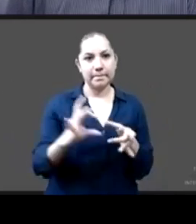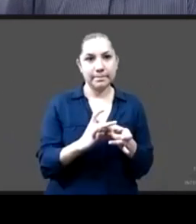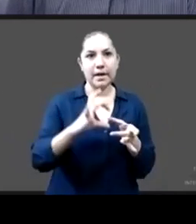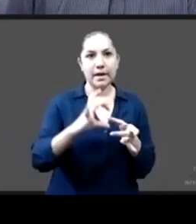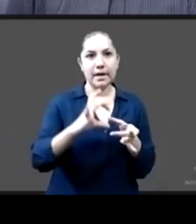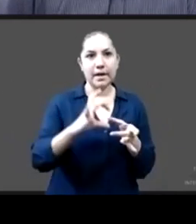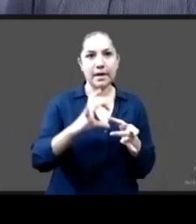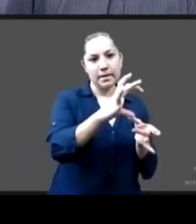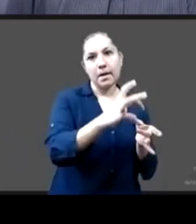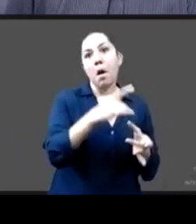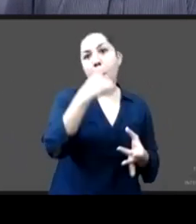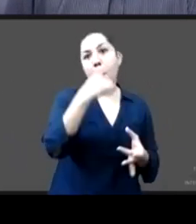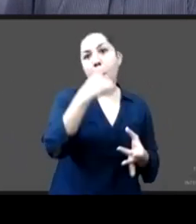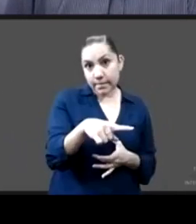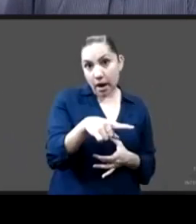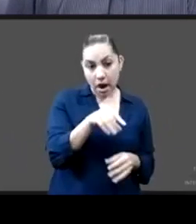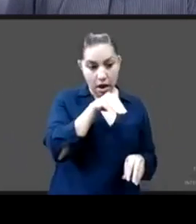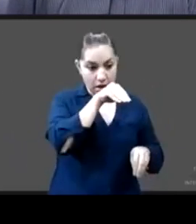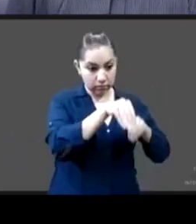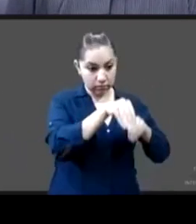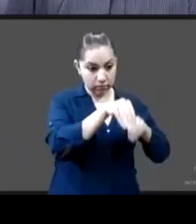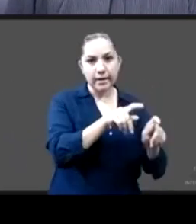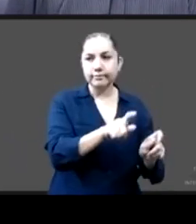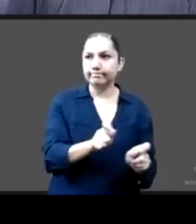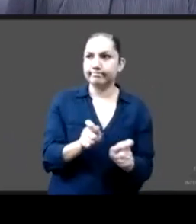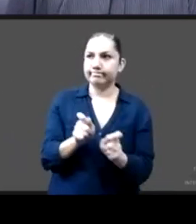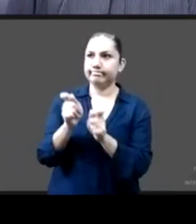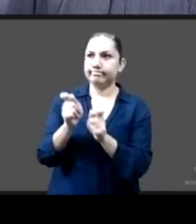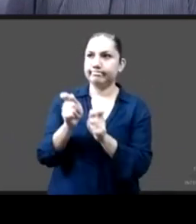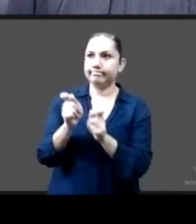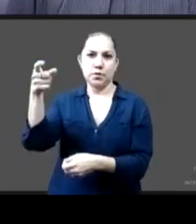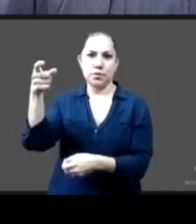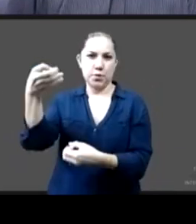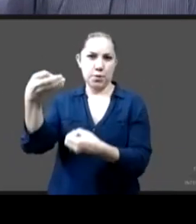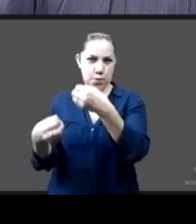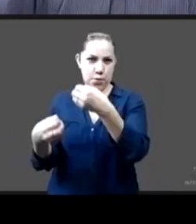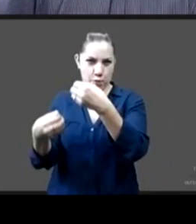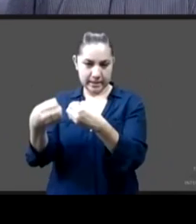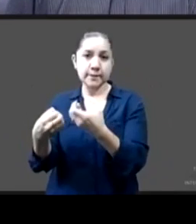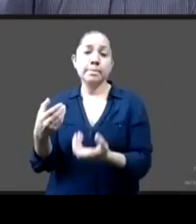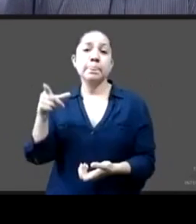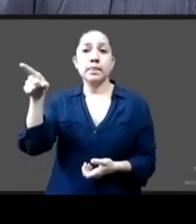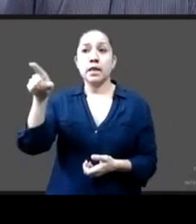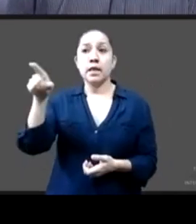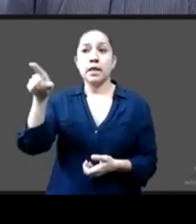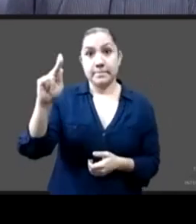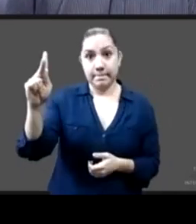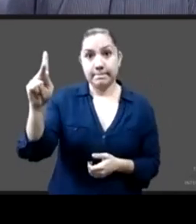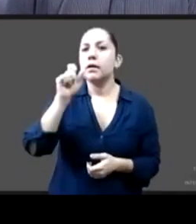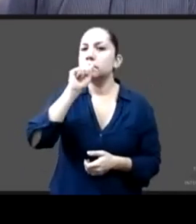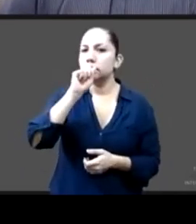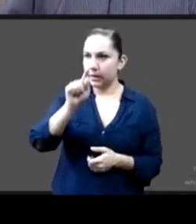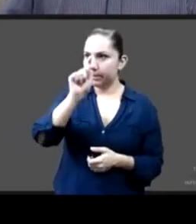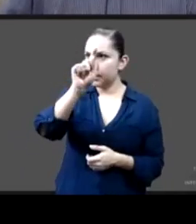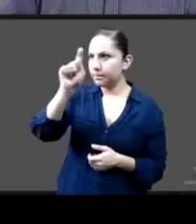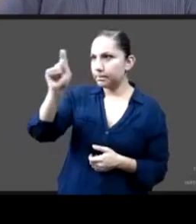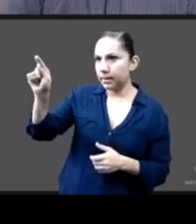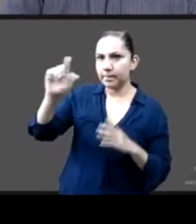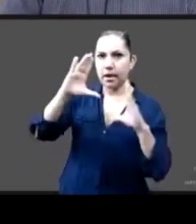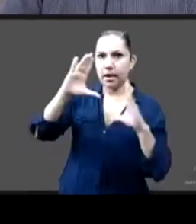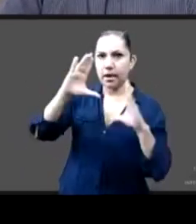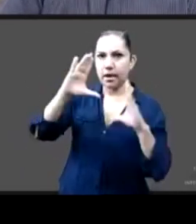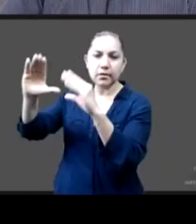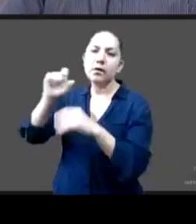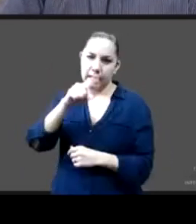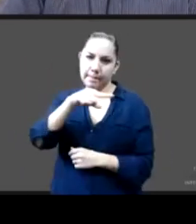ante jueces y que los ministerios públicos están siendo capacitados, igual que los policías de investigación y